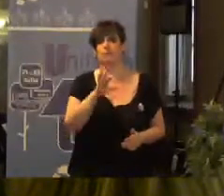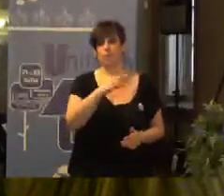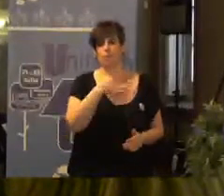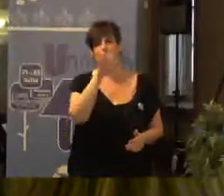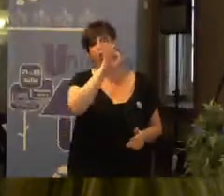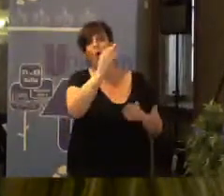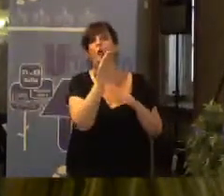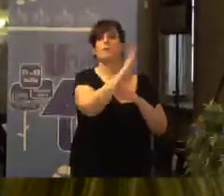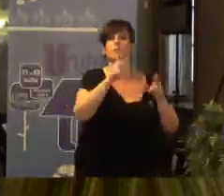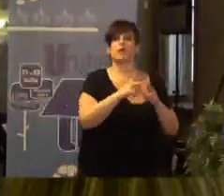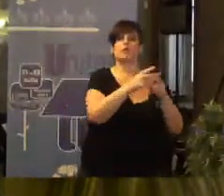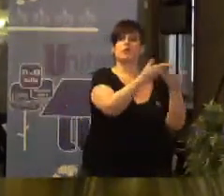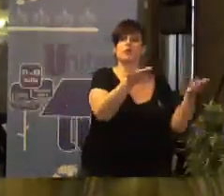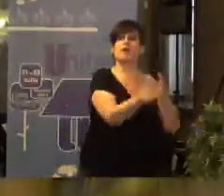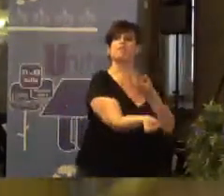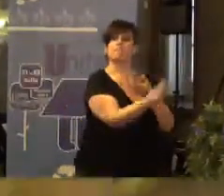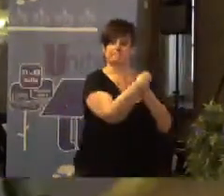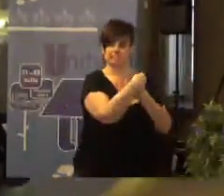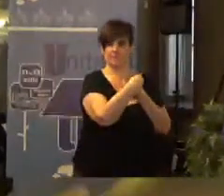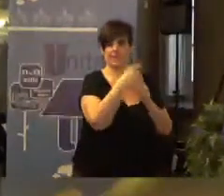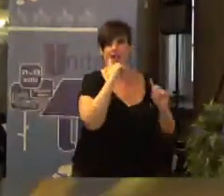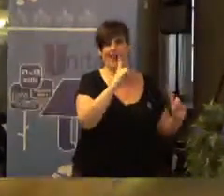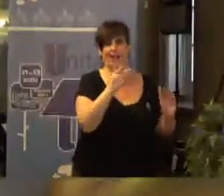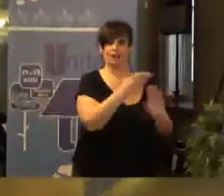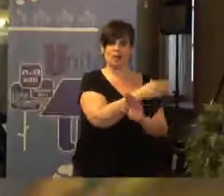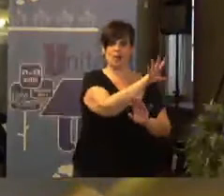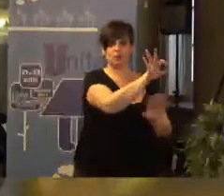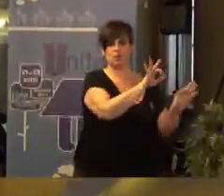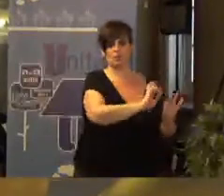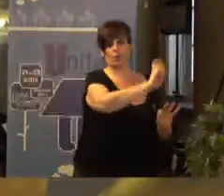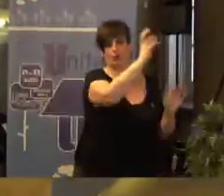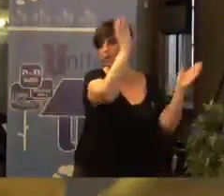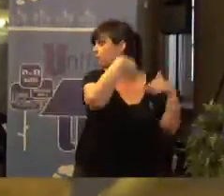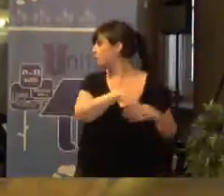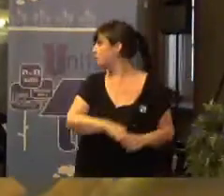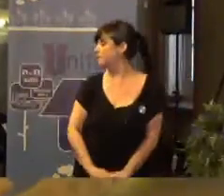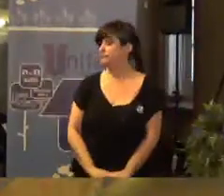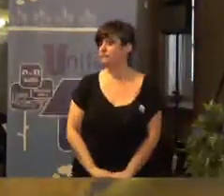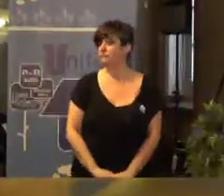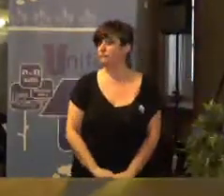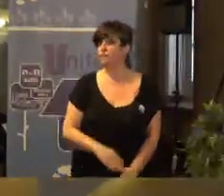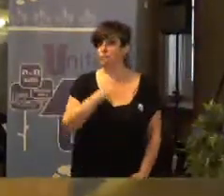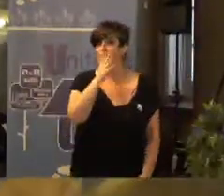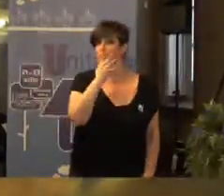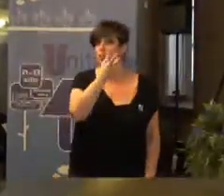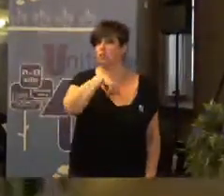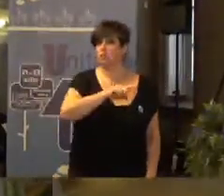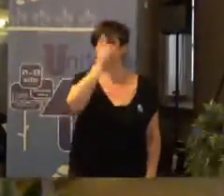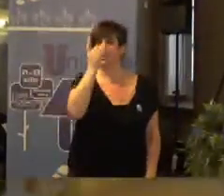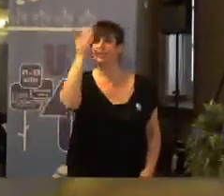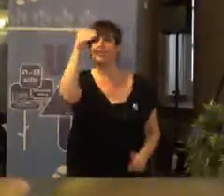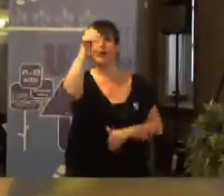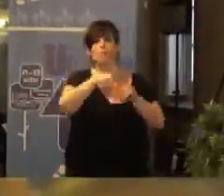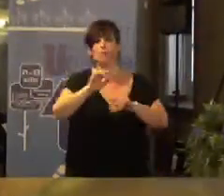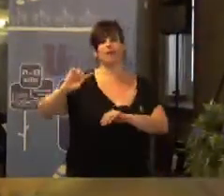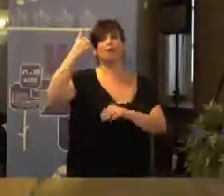da que non estean concentrados ideolóxicamente nunha sola opción, non? Por iso, fronte a idea de lista máis votada, a idea de idea máis